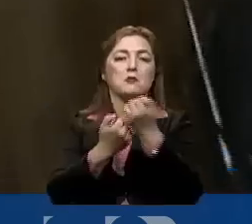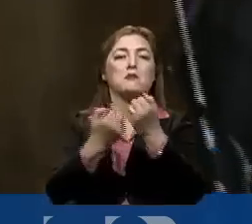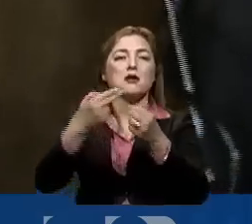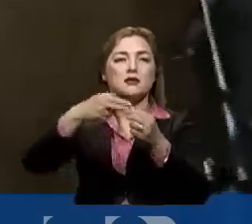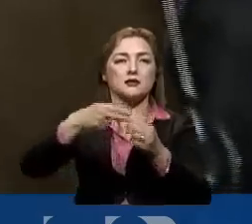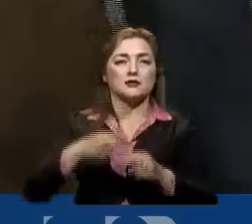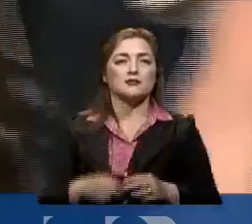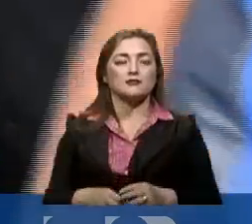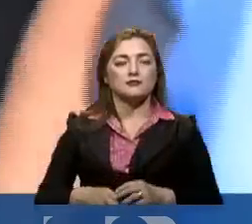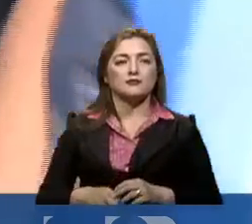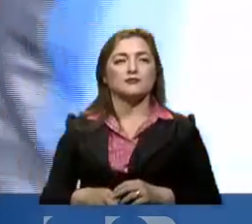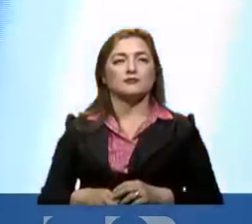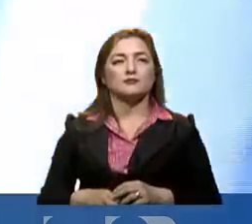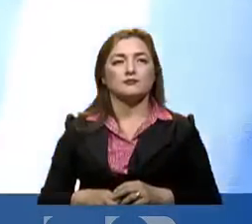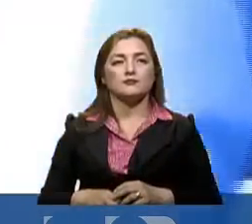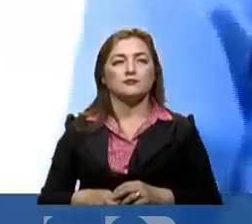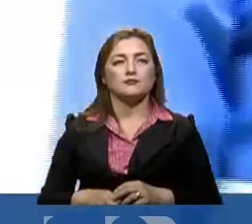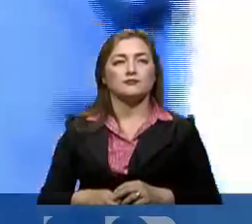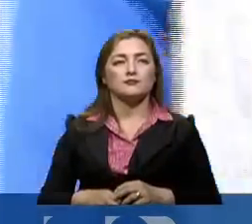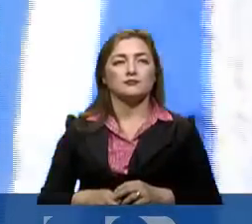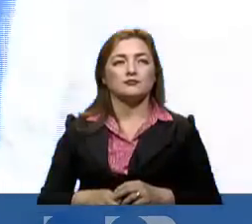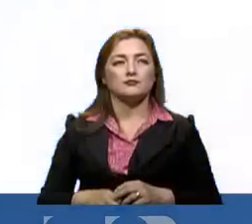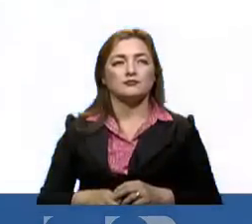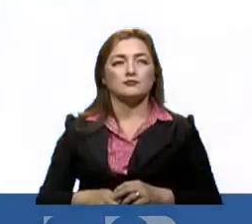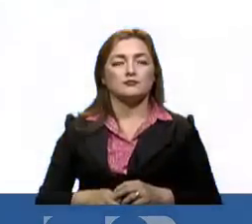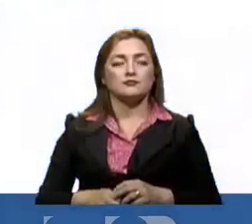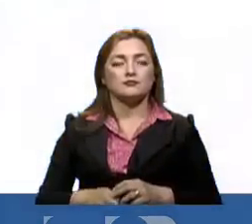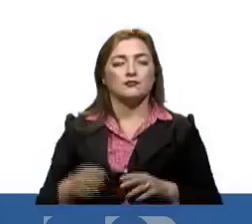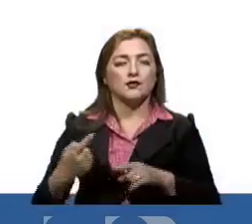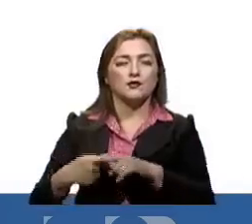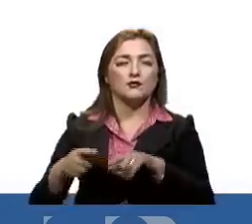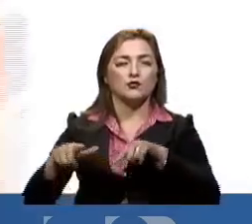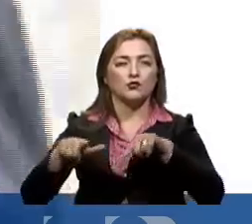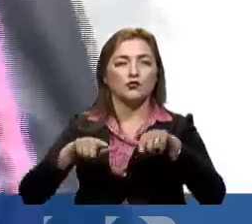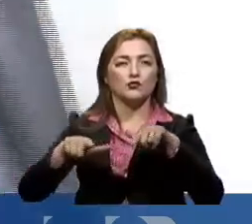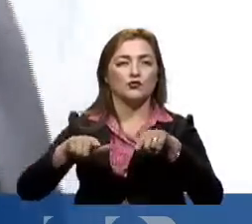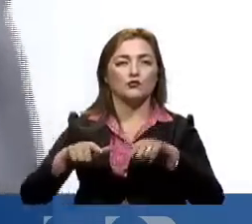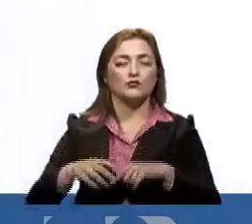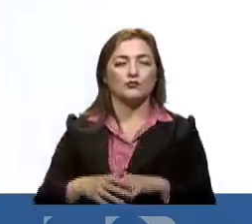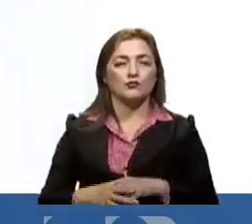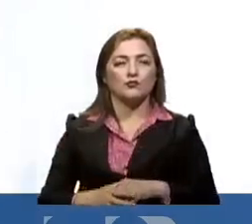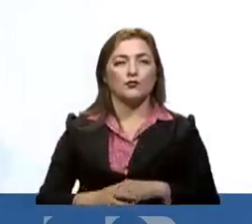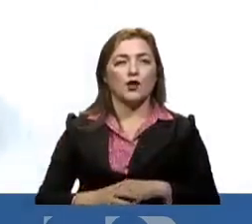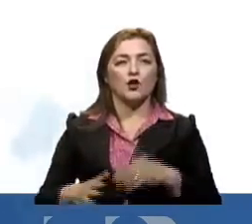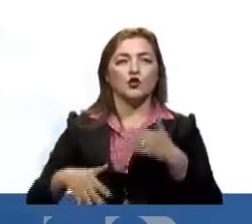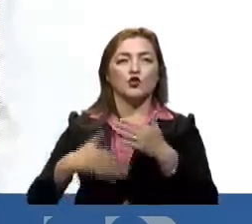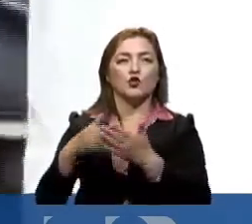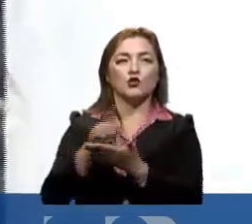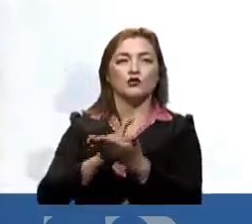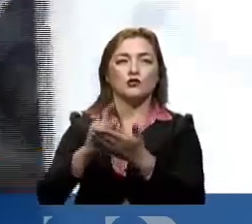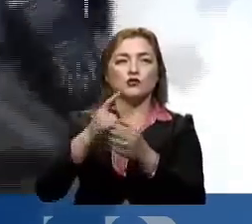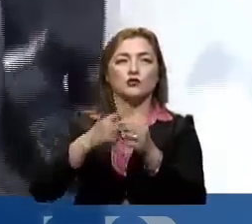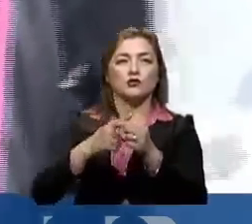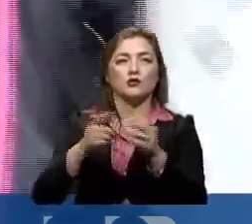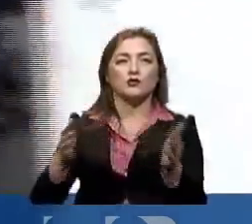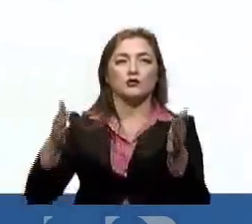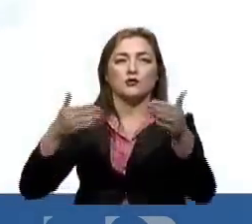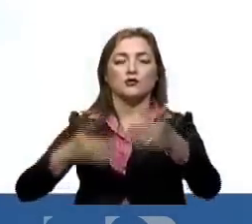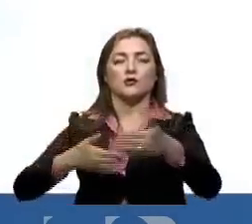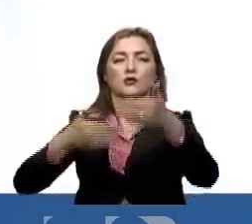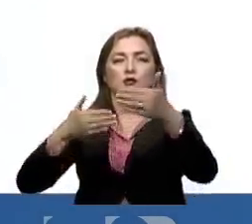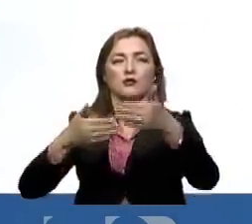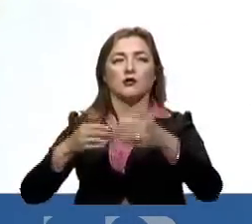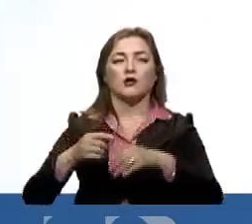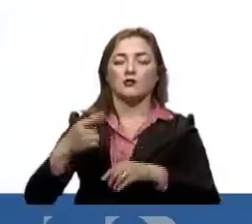y como ya lo hemos venido indicando, son varios de estos nichos que se encuentran en todo el distrito Manuela Sáenz y que